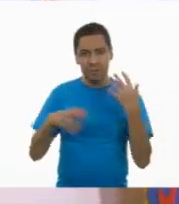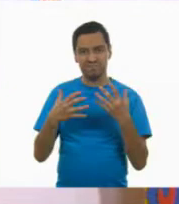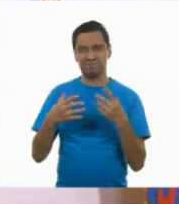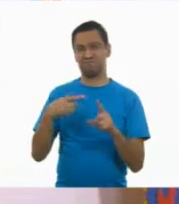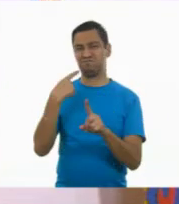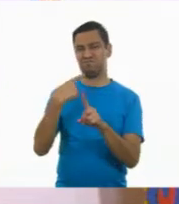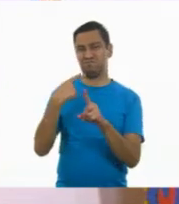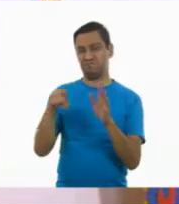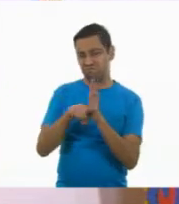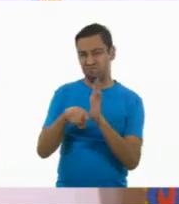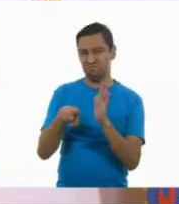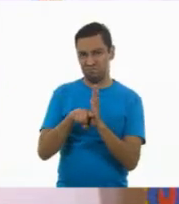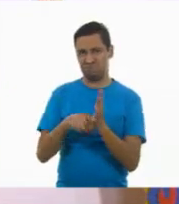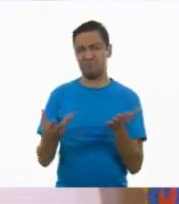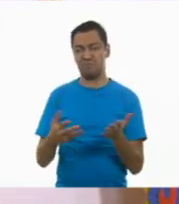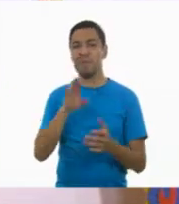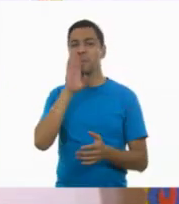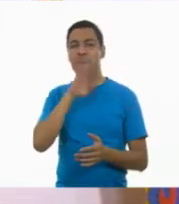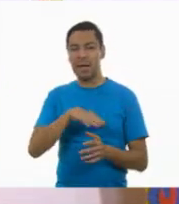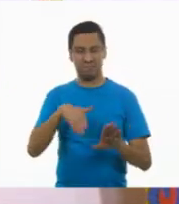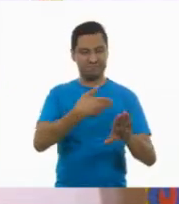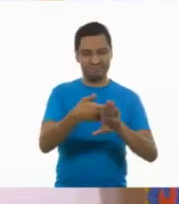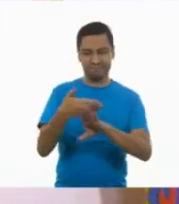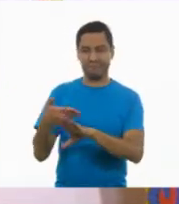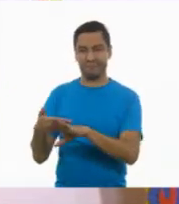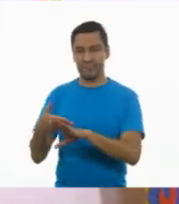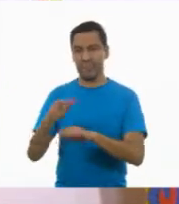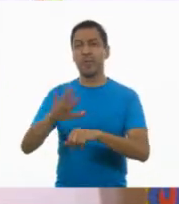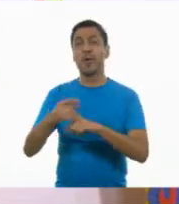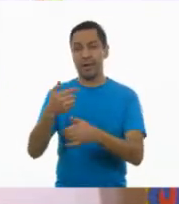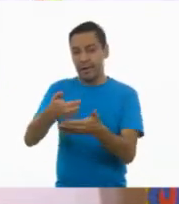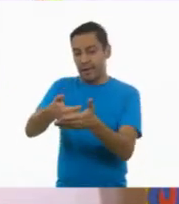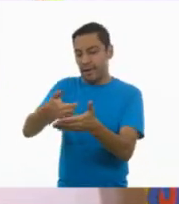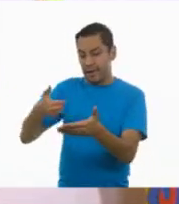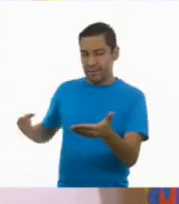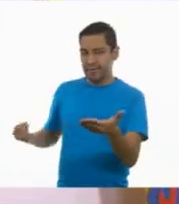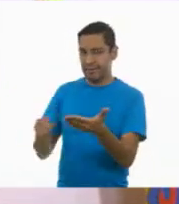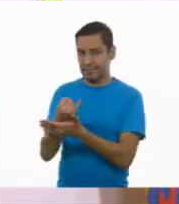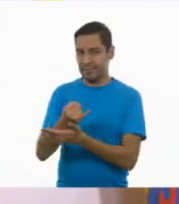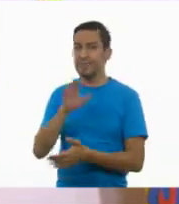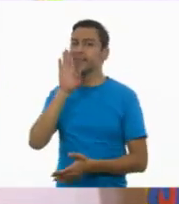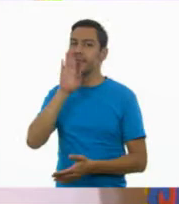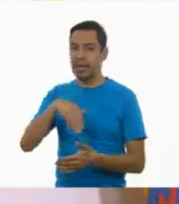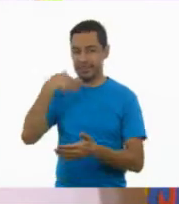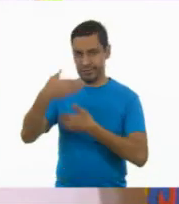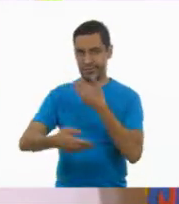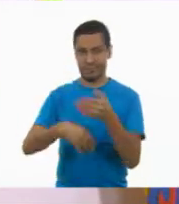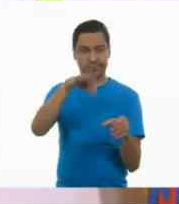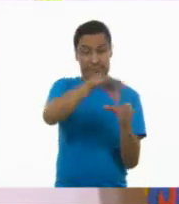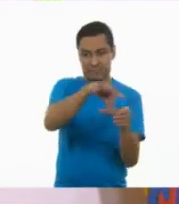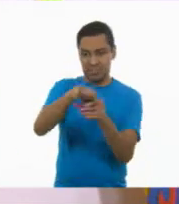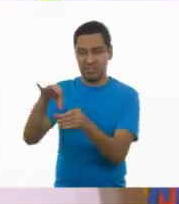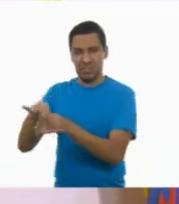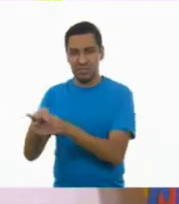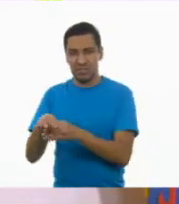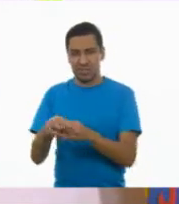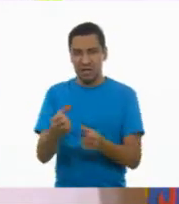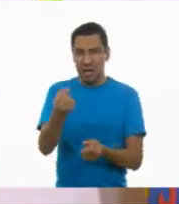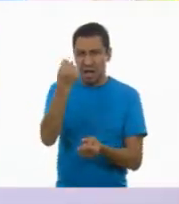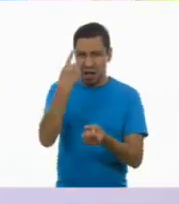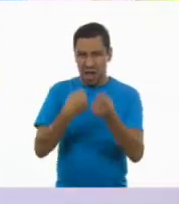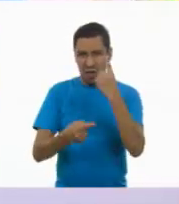tóxica. En ocasiones, las decisiones colectivas, aún consensuadas y votadas, no dejan satisfechos